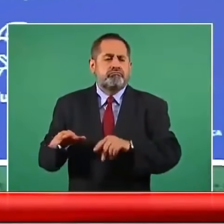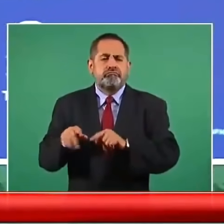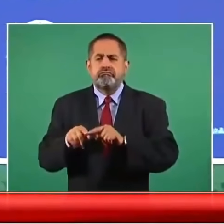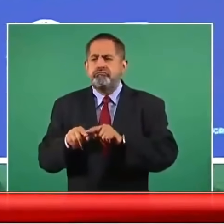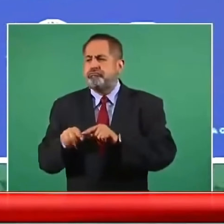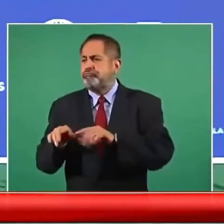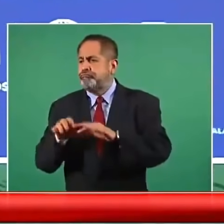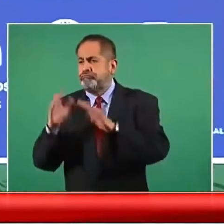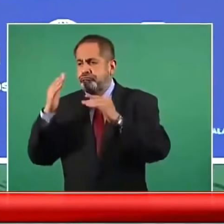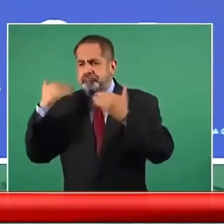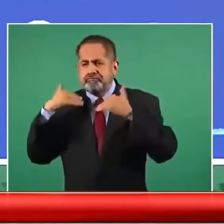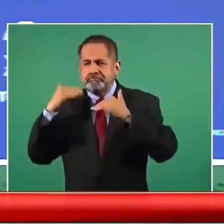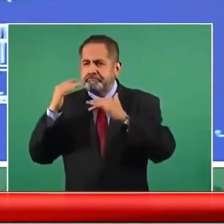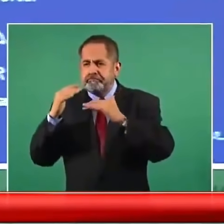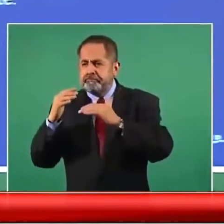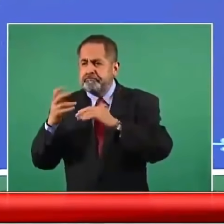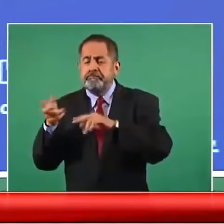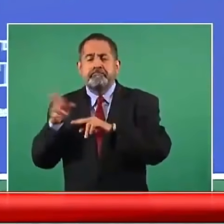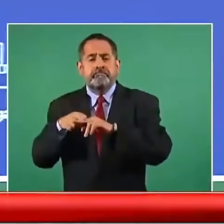por aquí